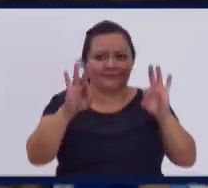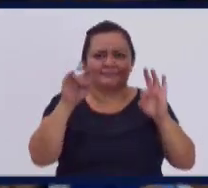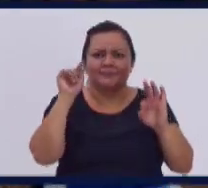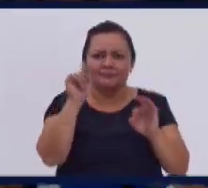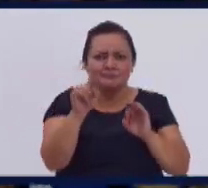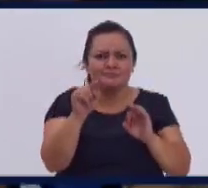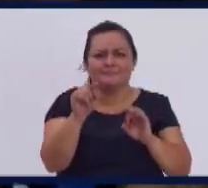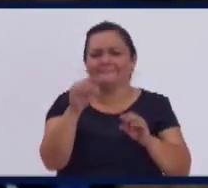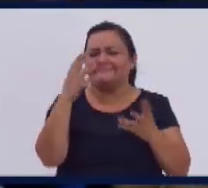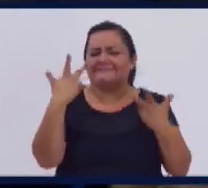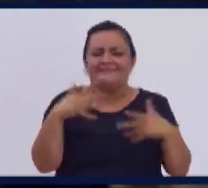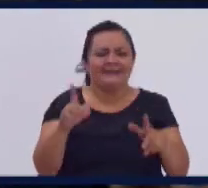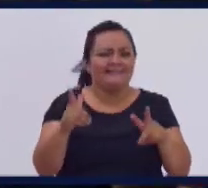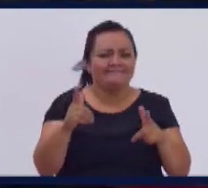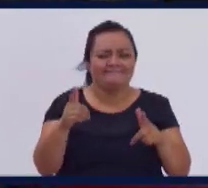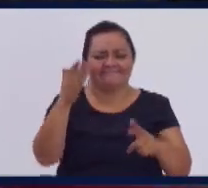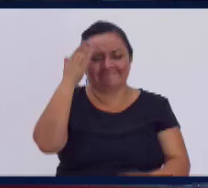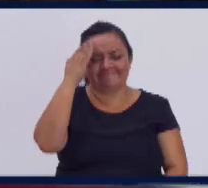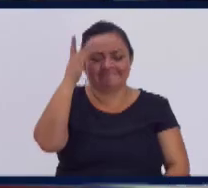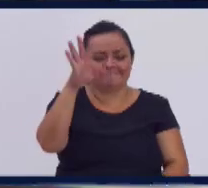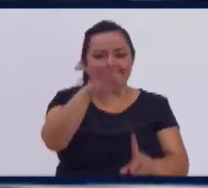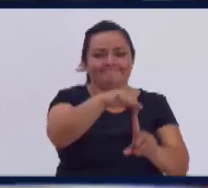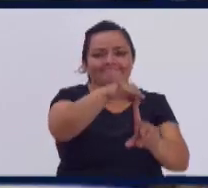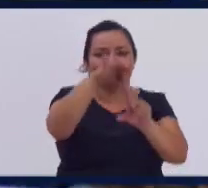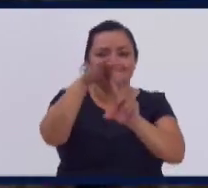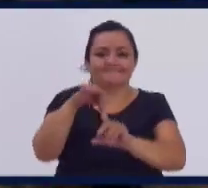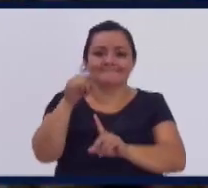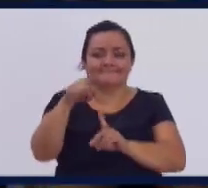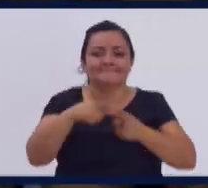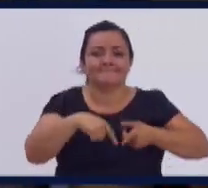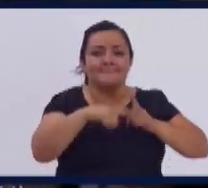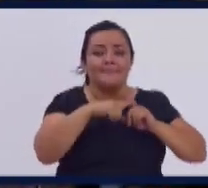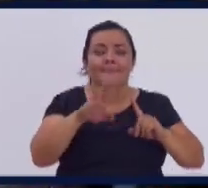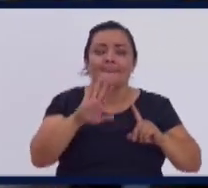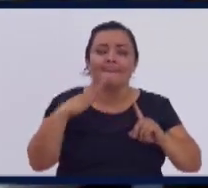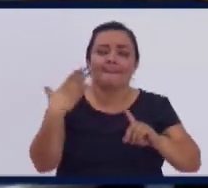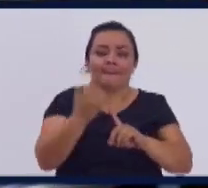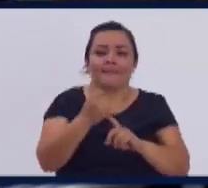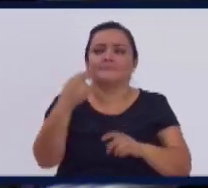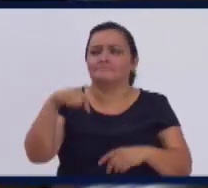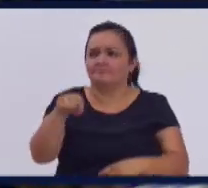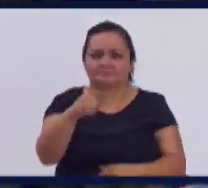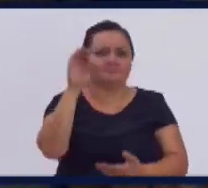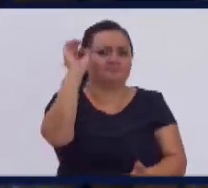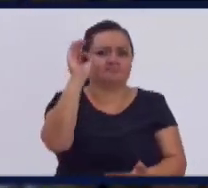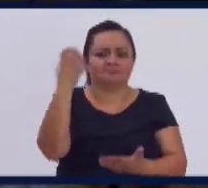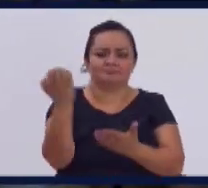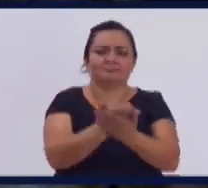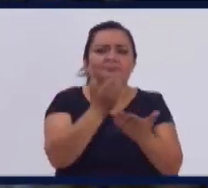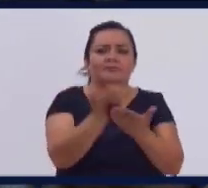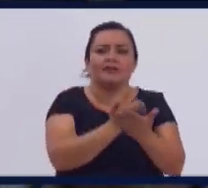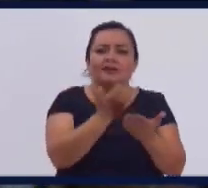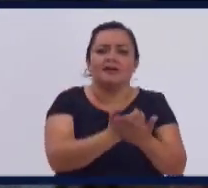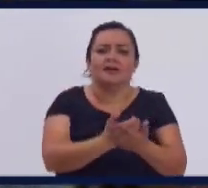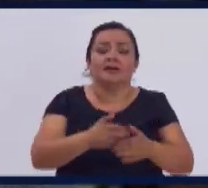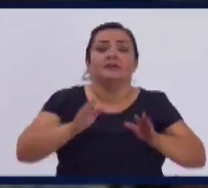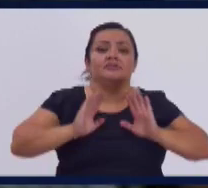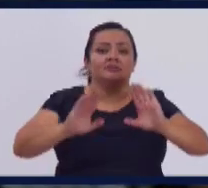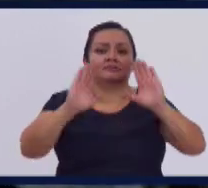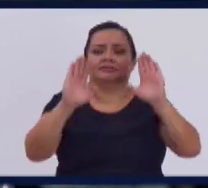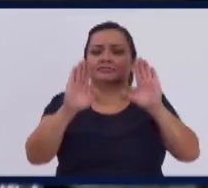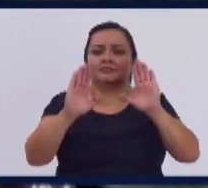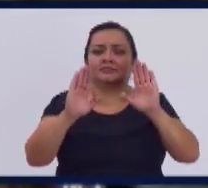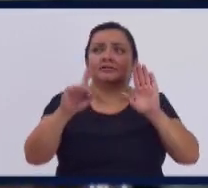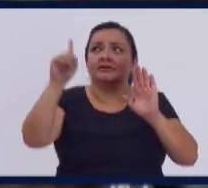propósito para estar aquí el día de hoy. Y tu propósito es repetir las buenas de salvación, porque los milagros no cambian, el